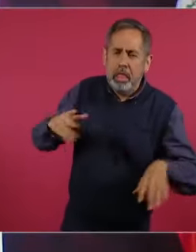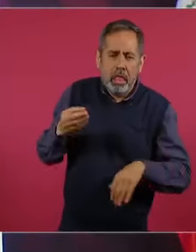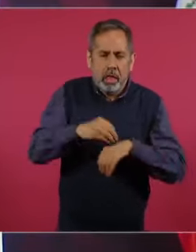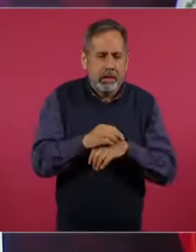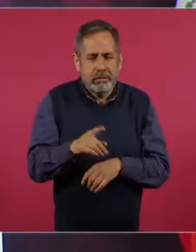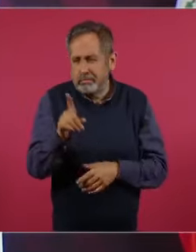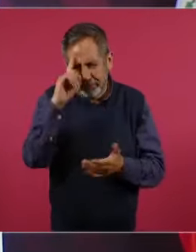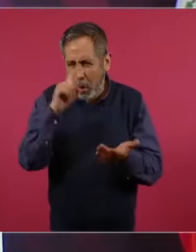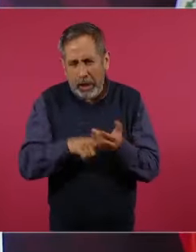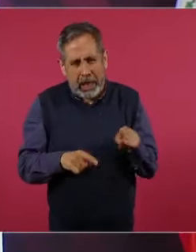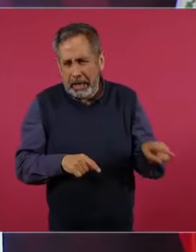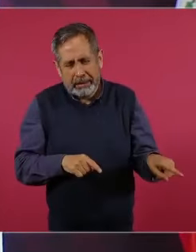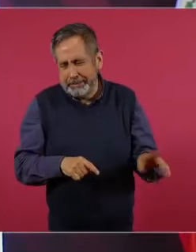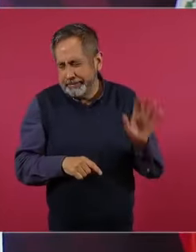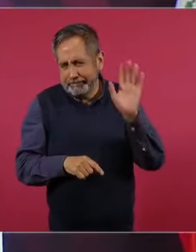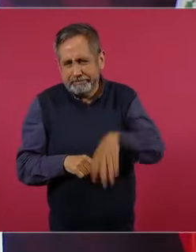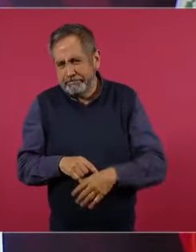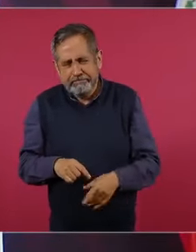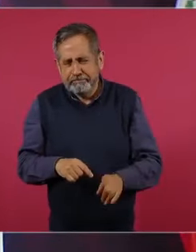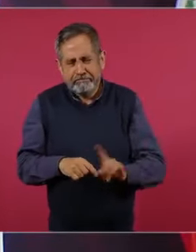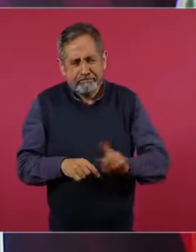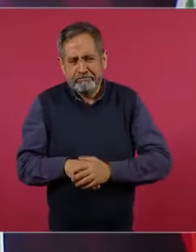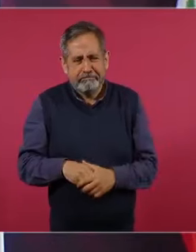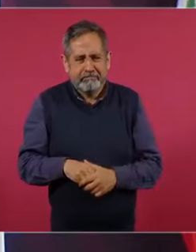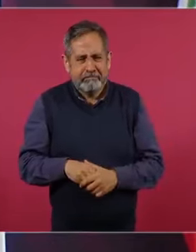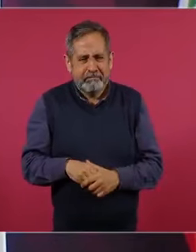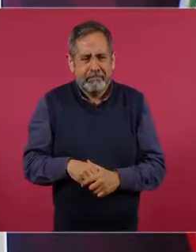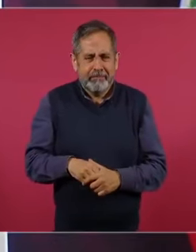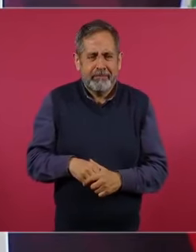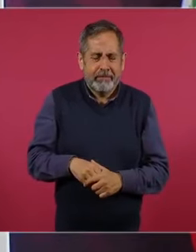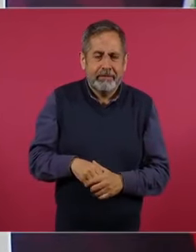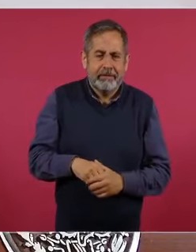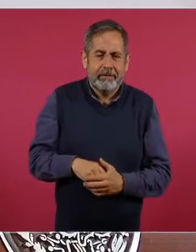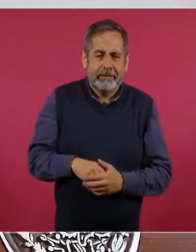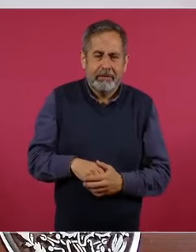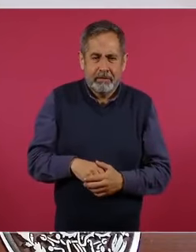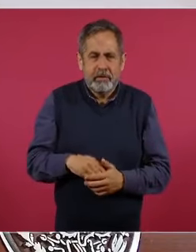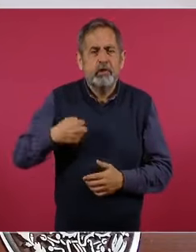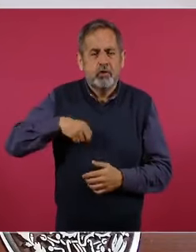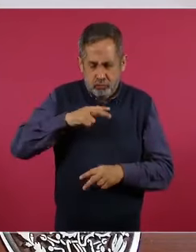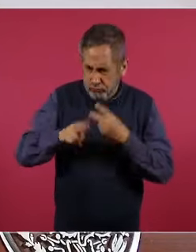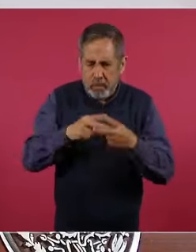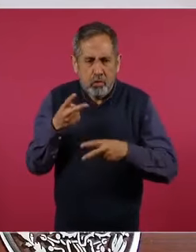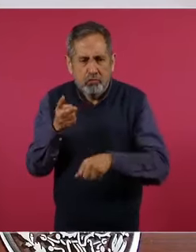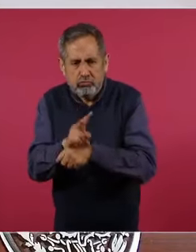no les crean, Nosotros vamos a estar